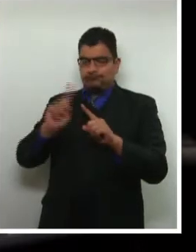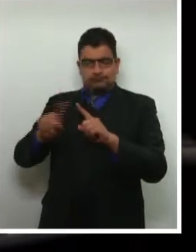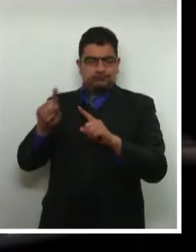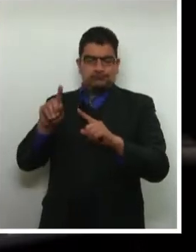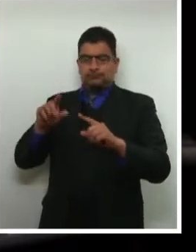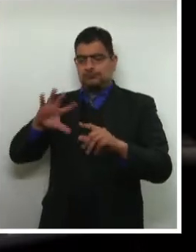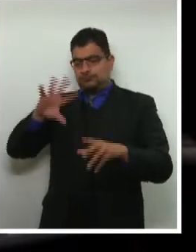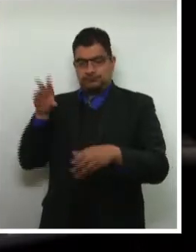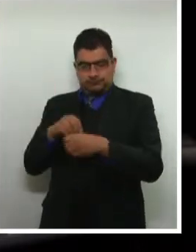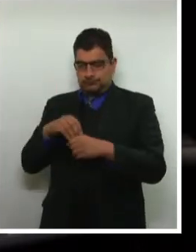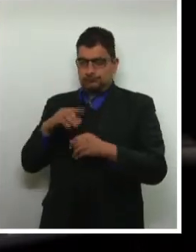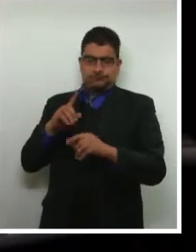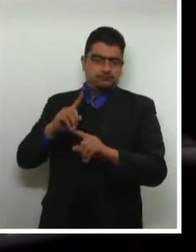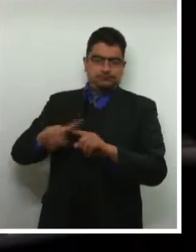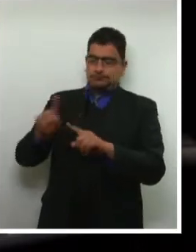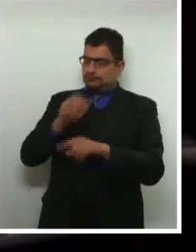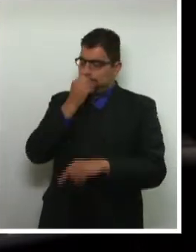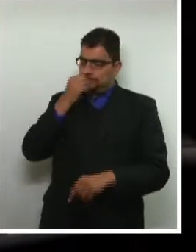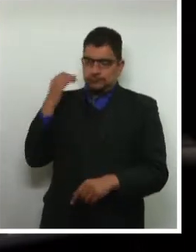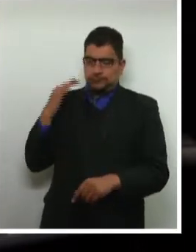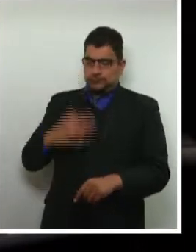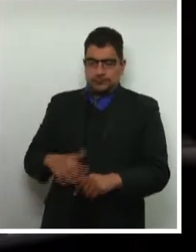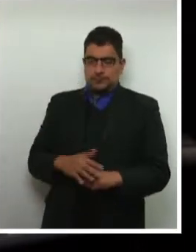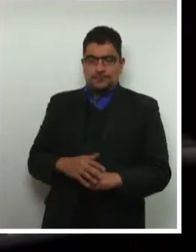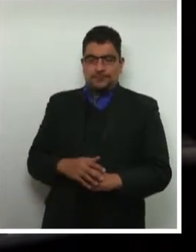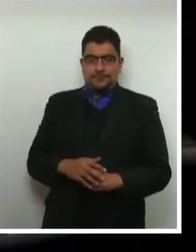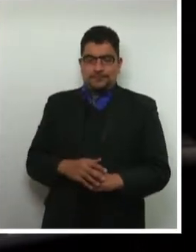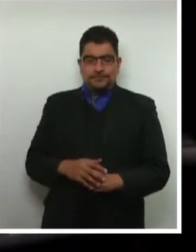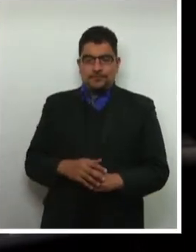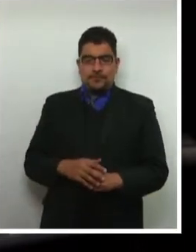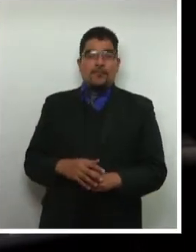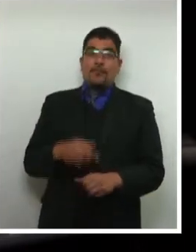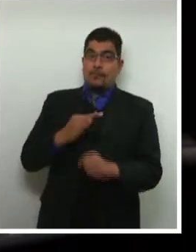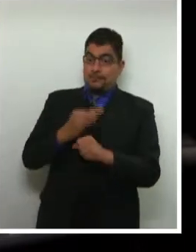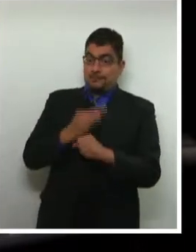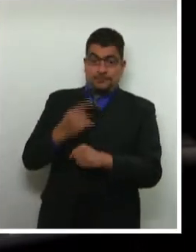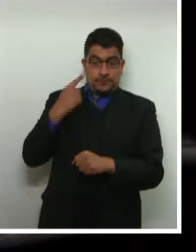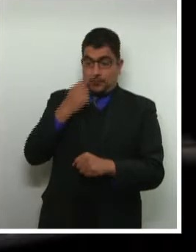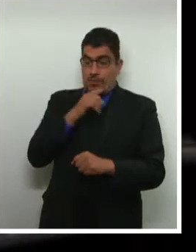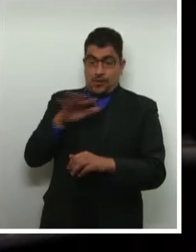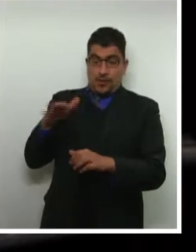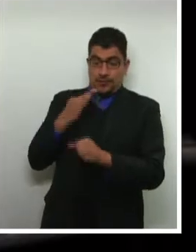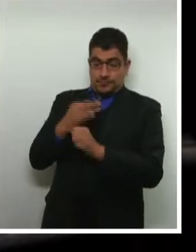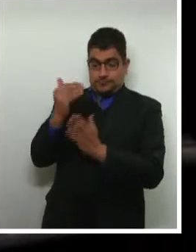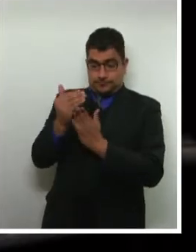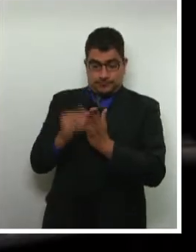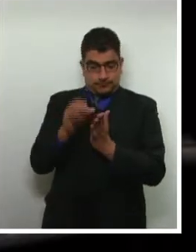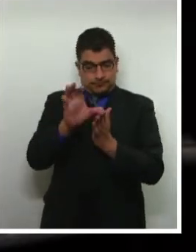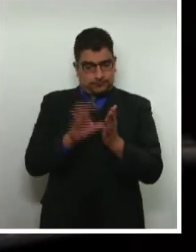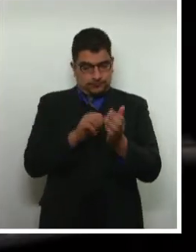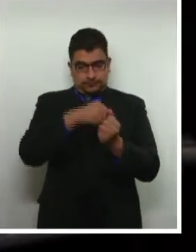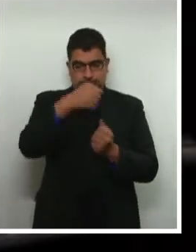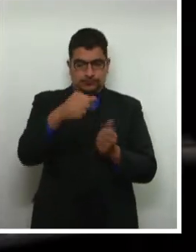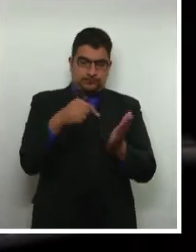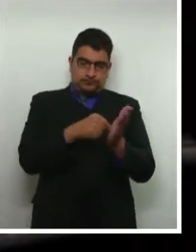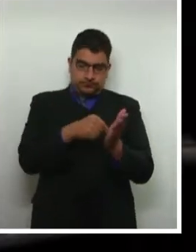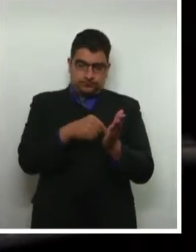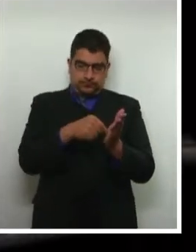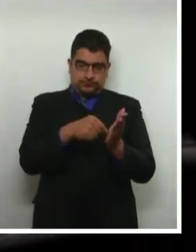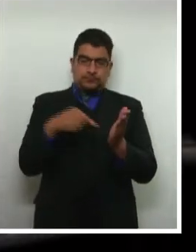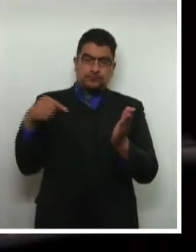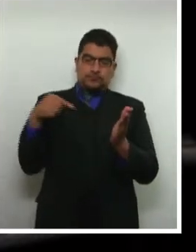cuestiones absolutamente extraordinarias. La importancia de que en esta Constitución quede claramente